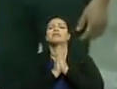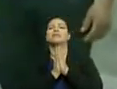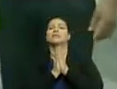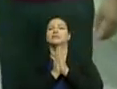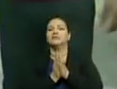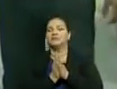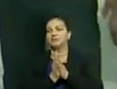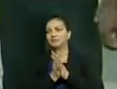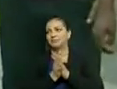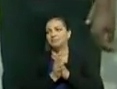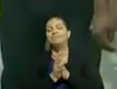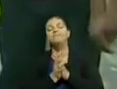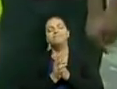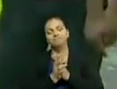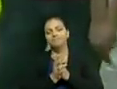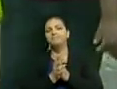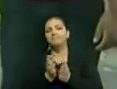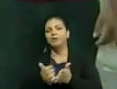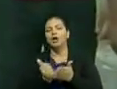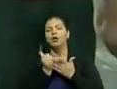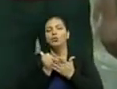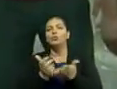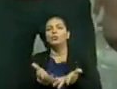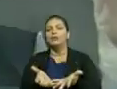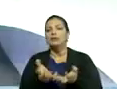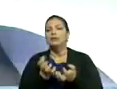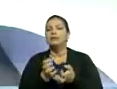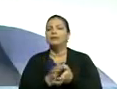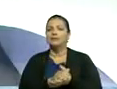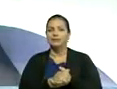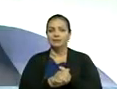Hugo. Queremos ayuda. Pide a la gente de acá de las